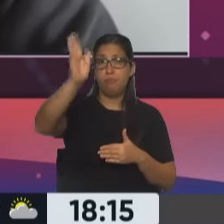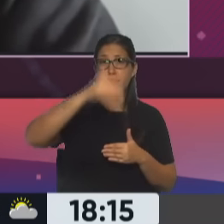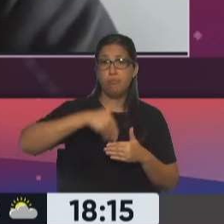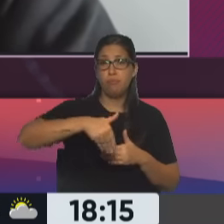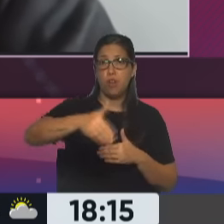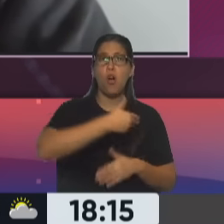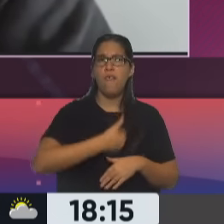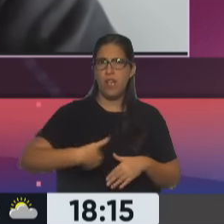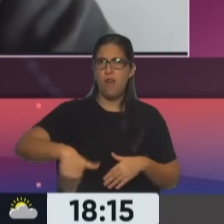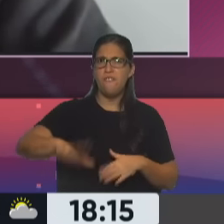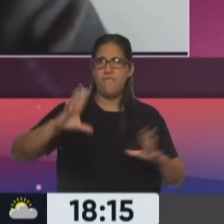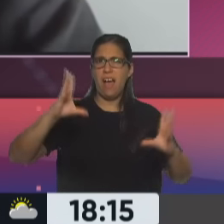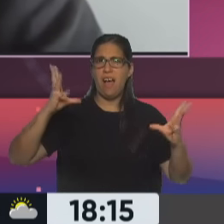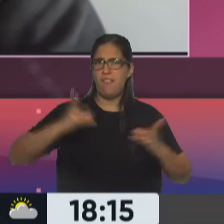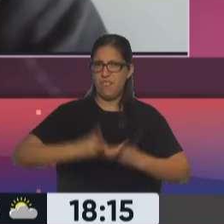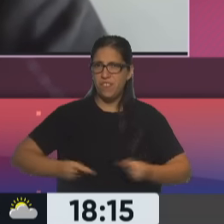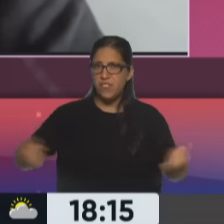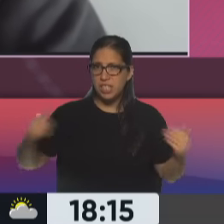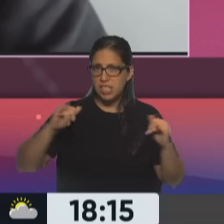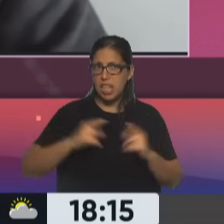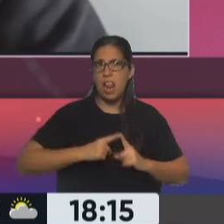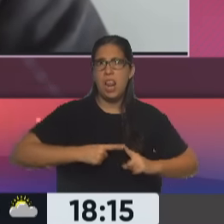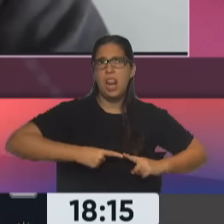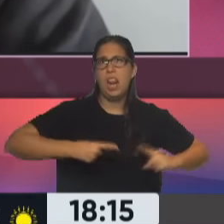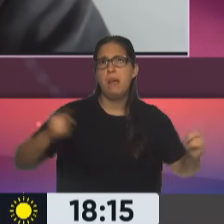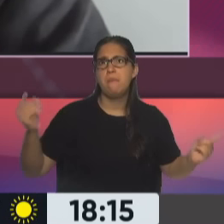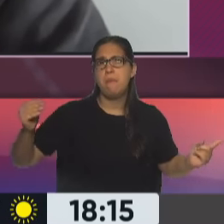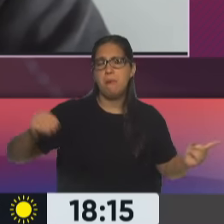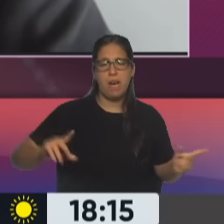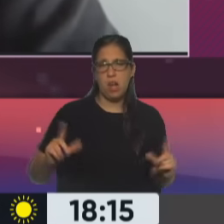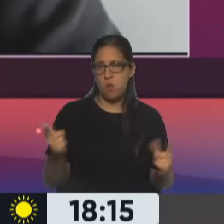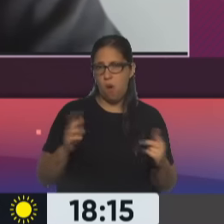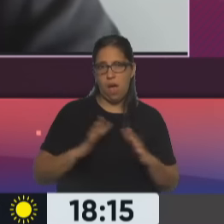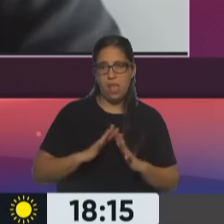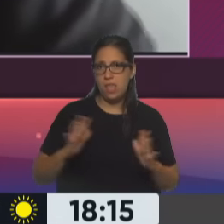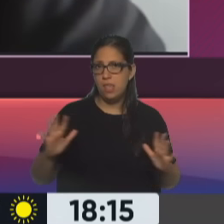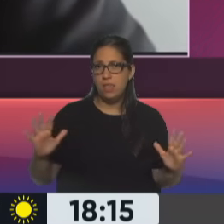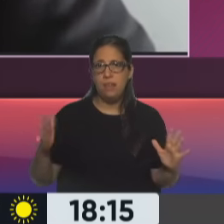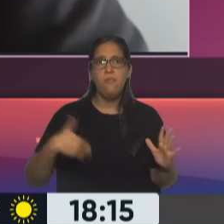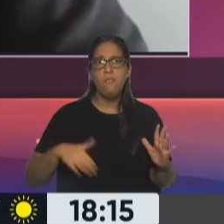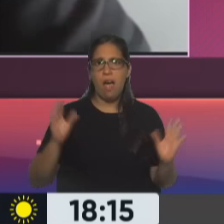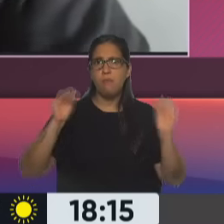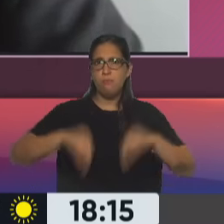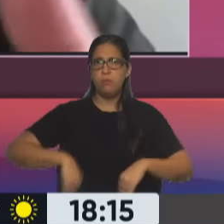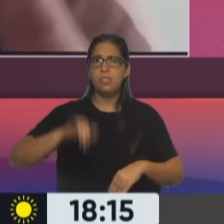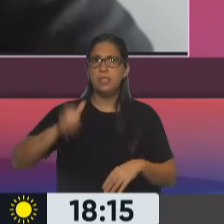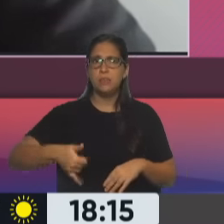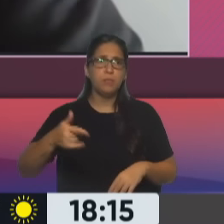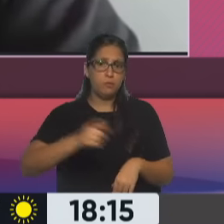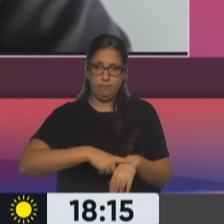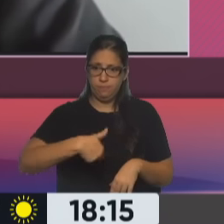a terminar, no se puede seguir extendiendo más. Es una cuestión ya que en algún momento va a caer, el tema es que no se sabe cuándo y Donald Trump va a presionar al máximo para